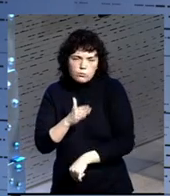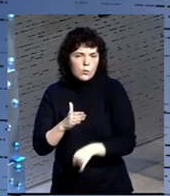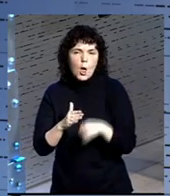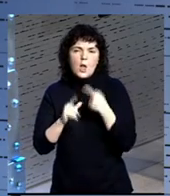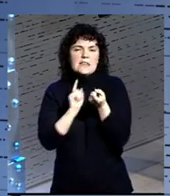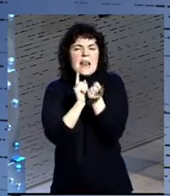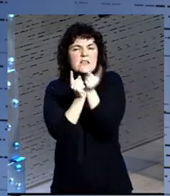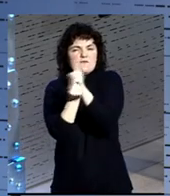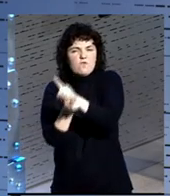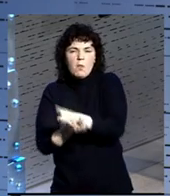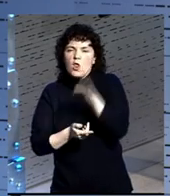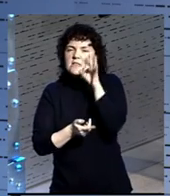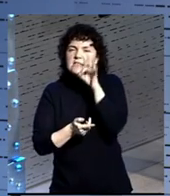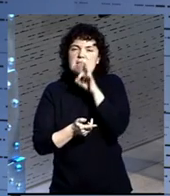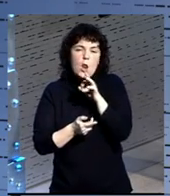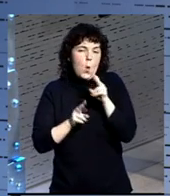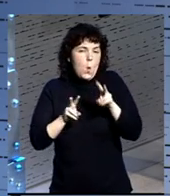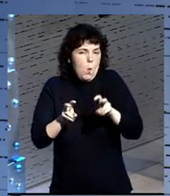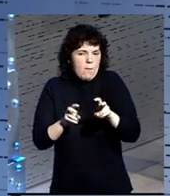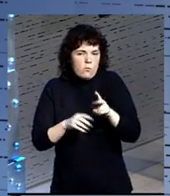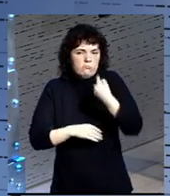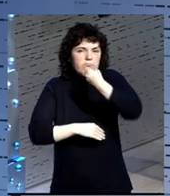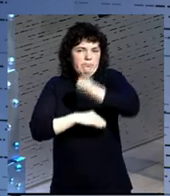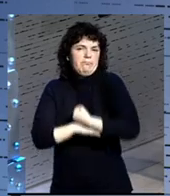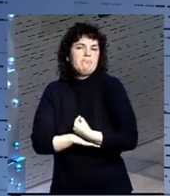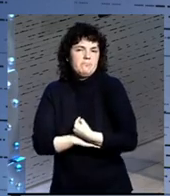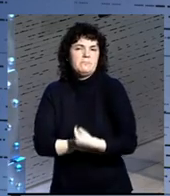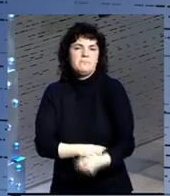el nuevo siglo había impuesto.